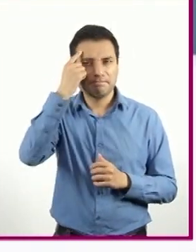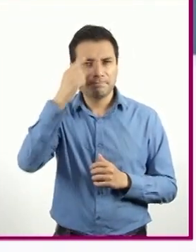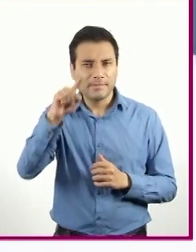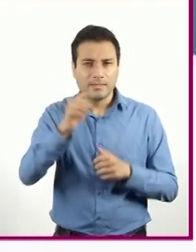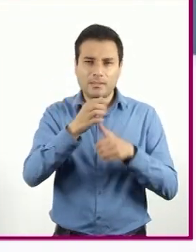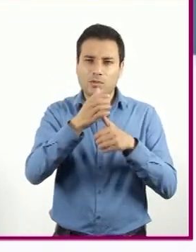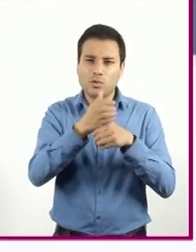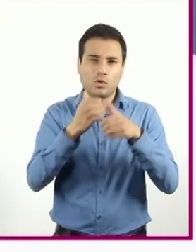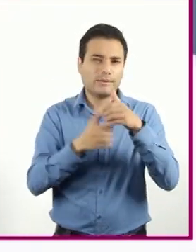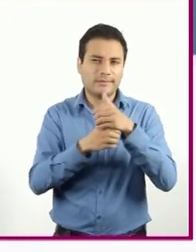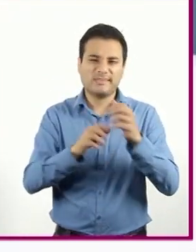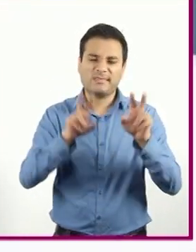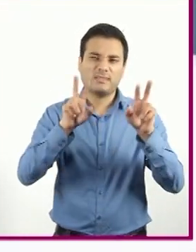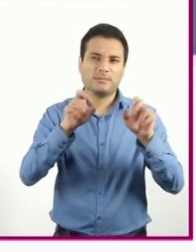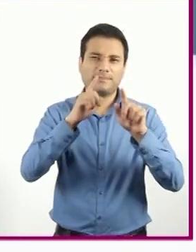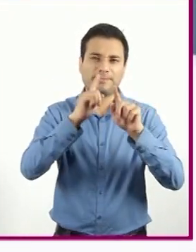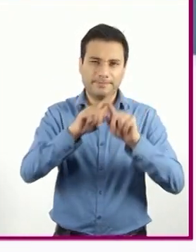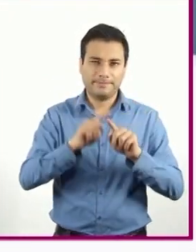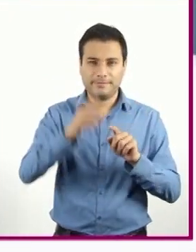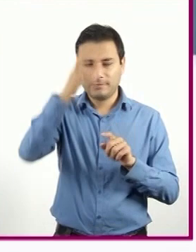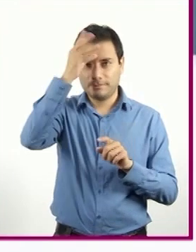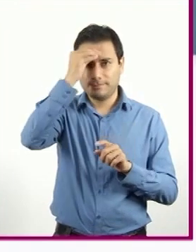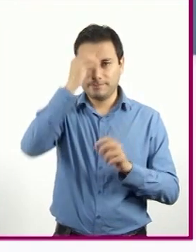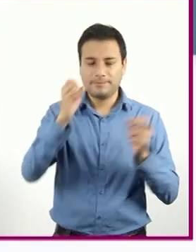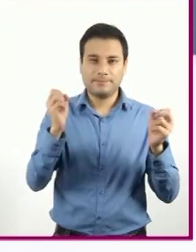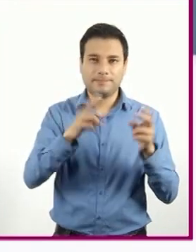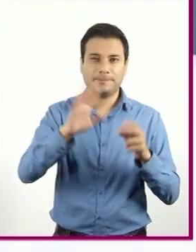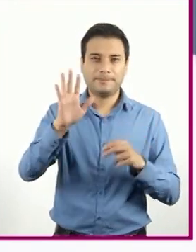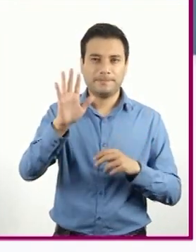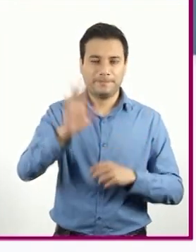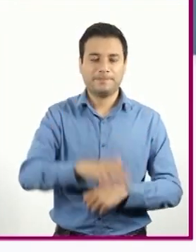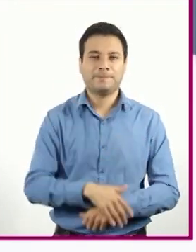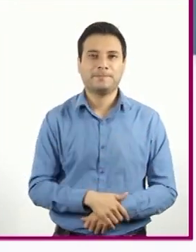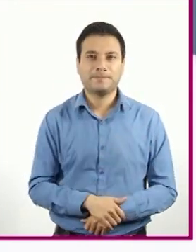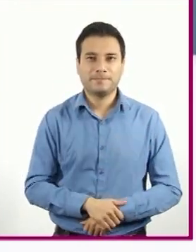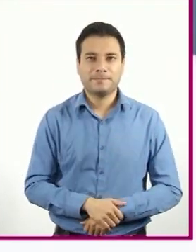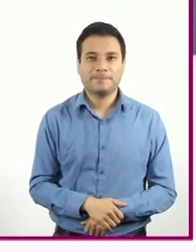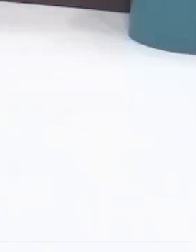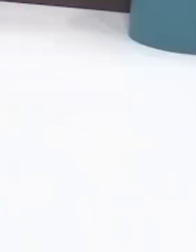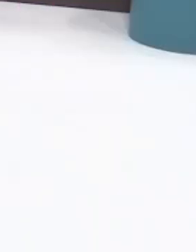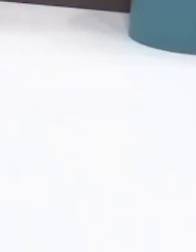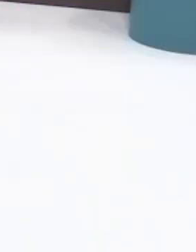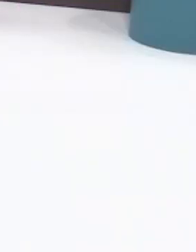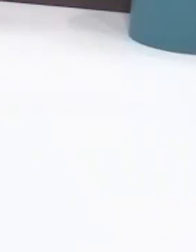descubrir nuevos conocimientos. Hasta la próxima.